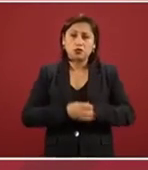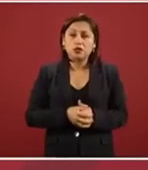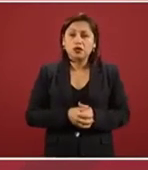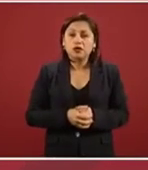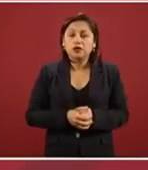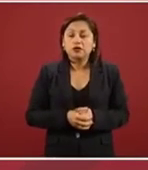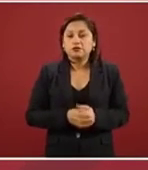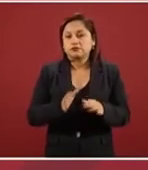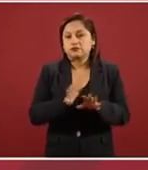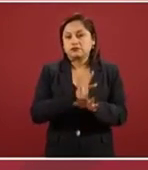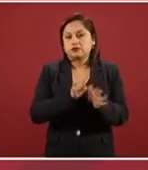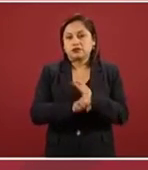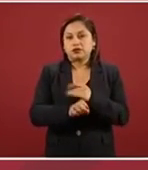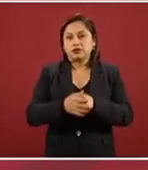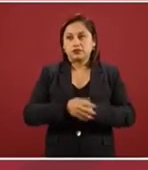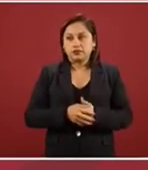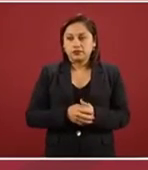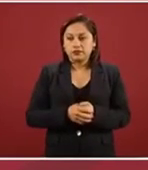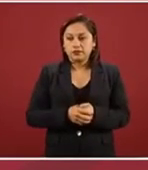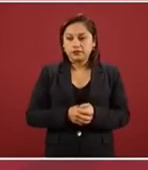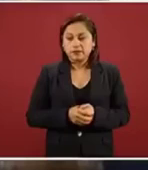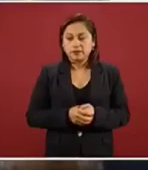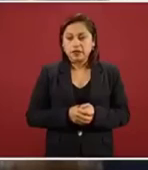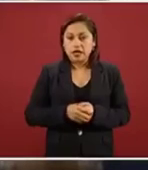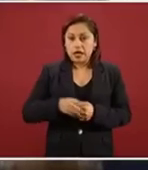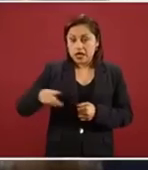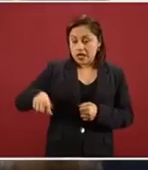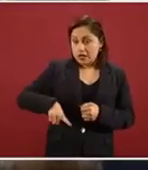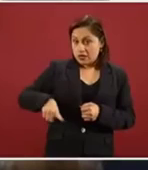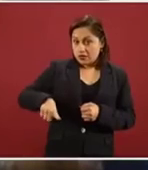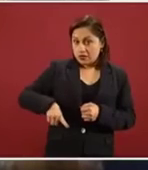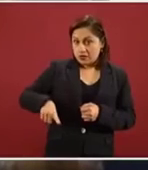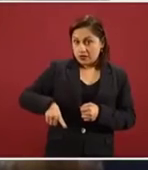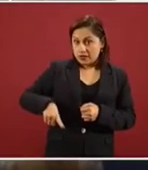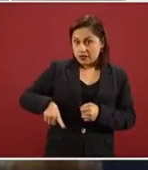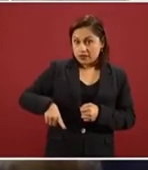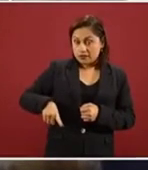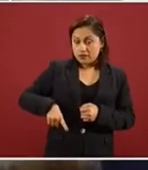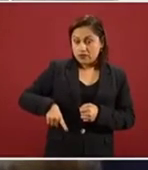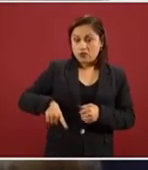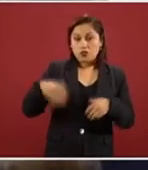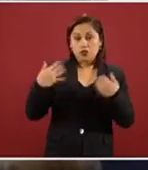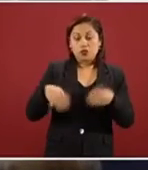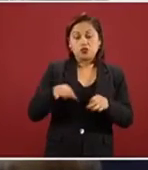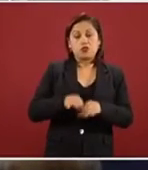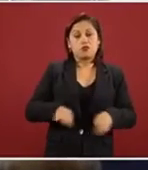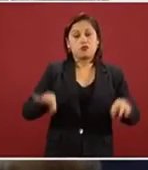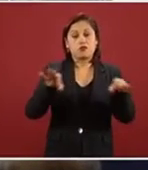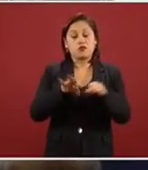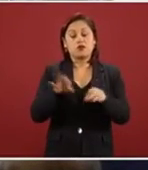en el caso del gobierno, porque nos